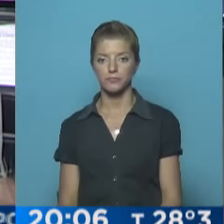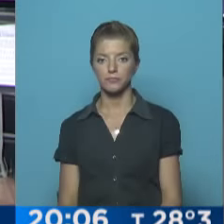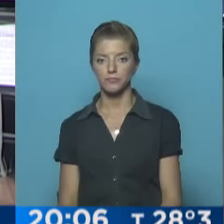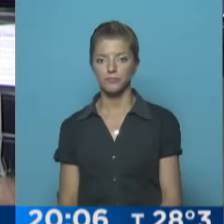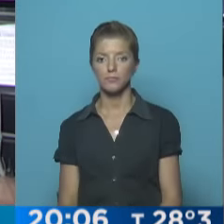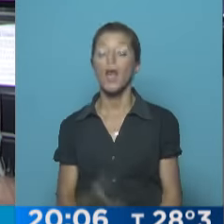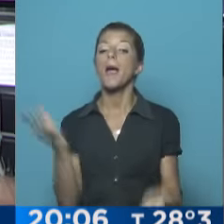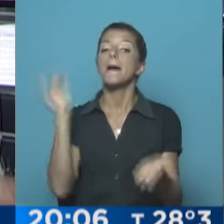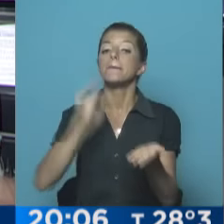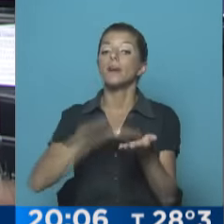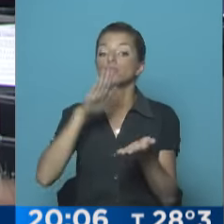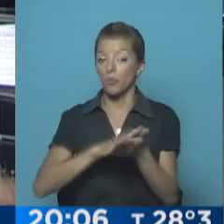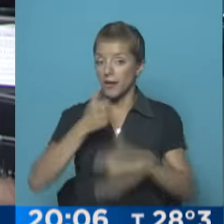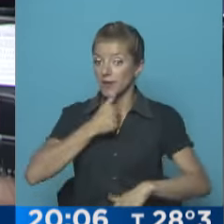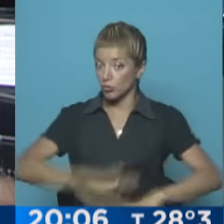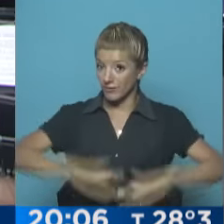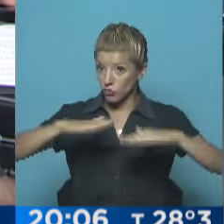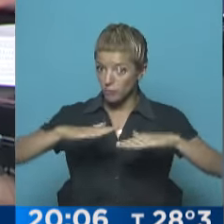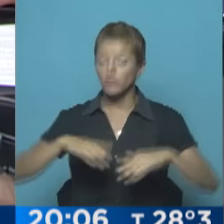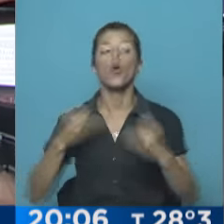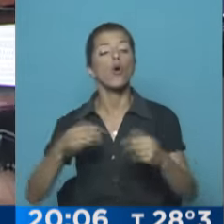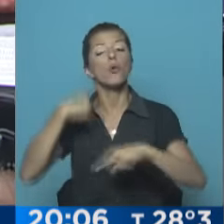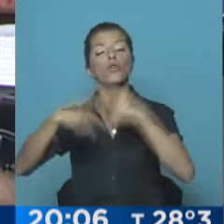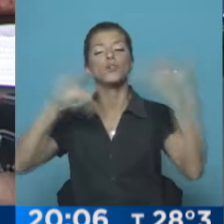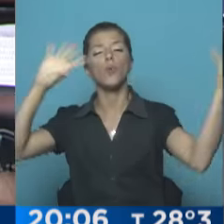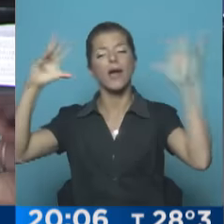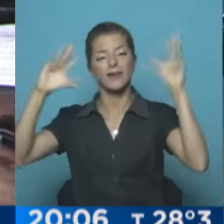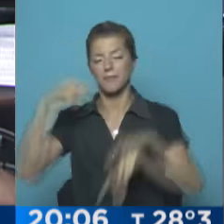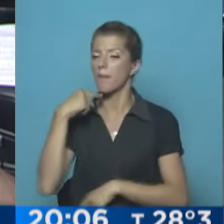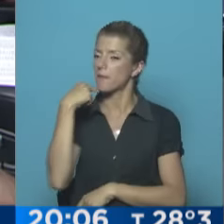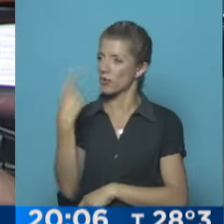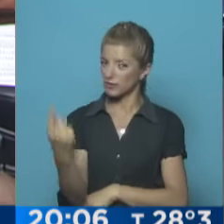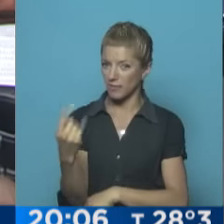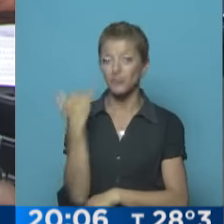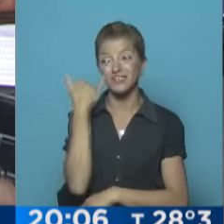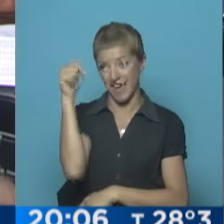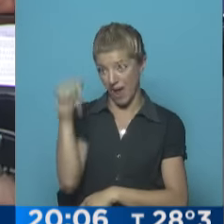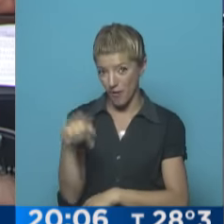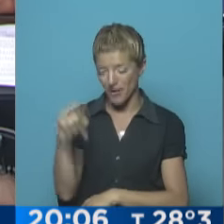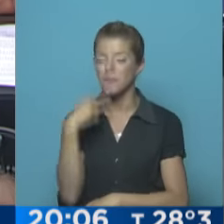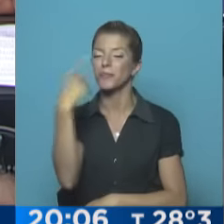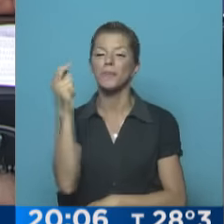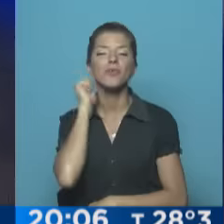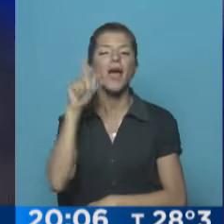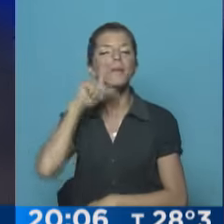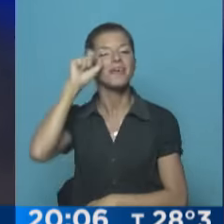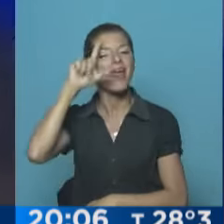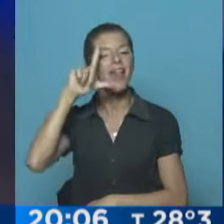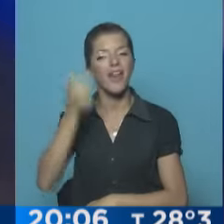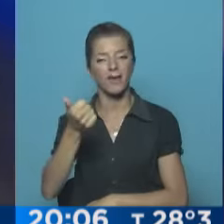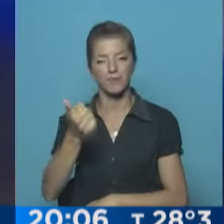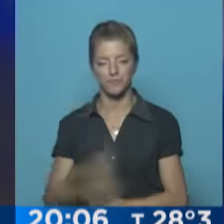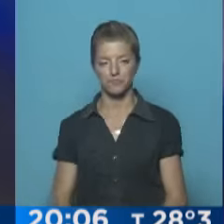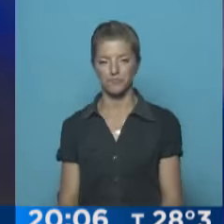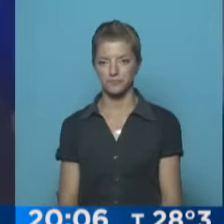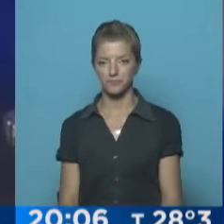Más sobre las inundaciones en el litoral. ¿Cómo va a seguir el tiempo? Se lo preguntamos ahora ya de manera extendida a Gabriela Andrietti. Gaby.